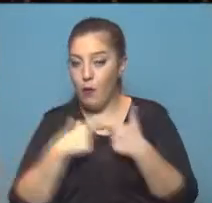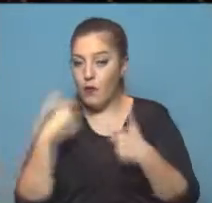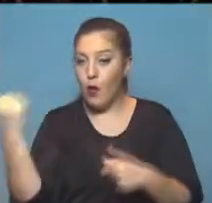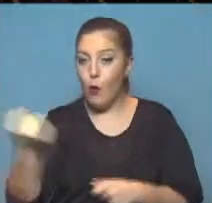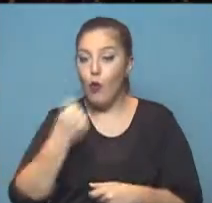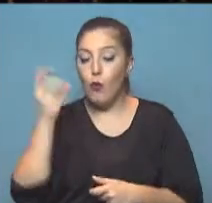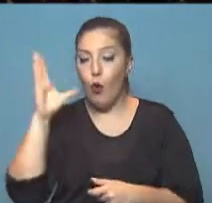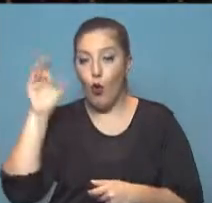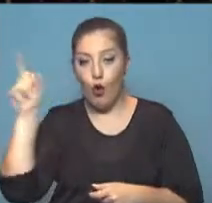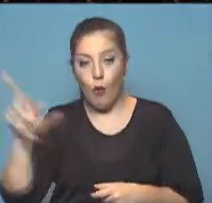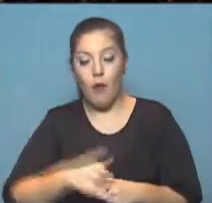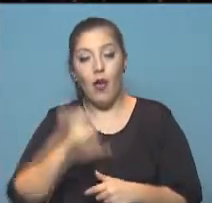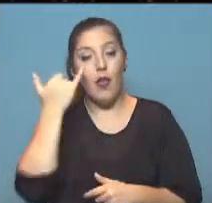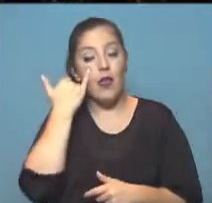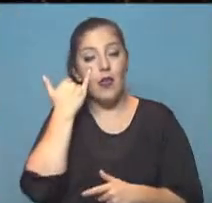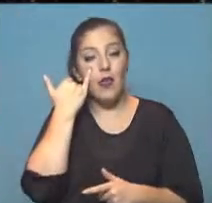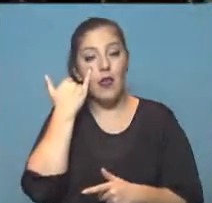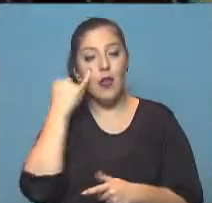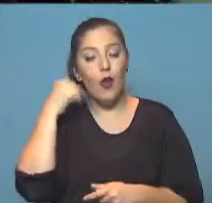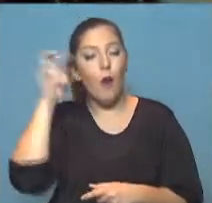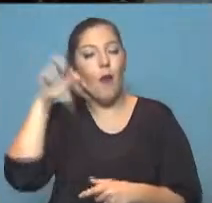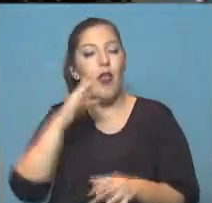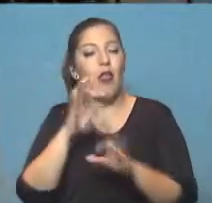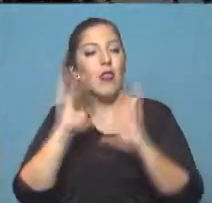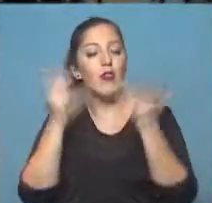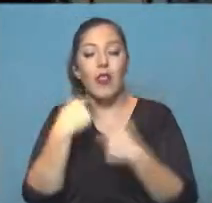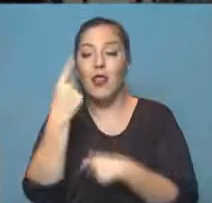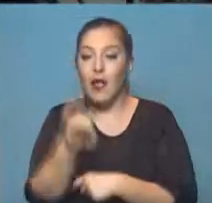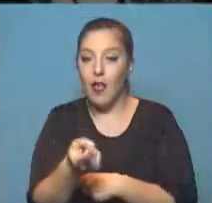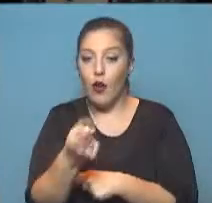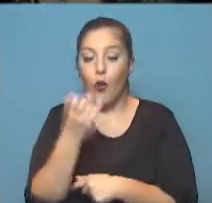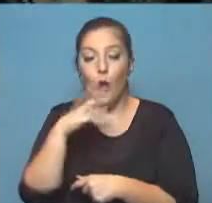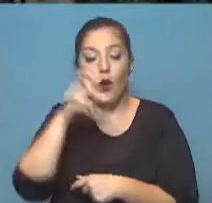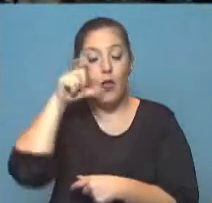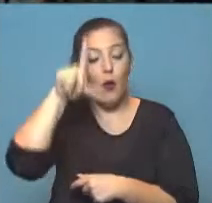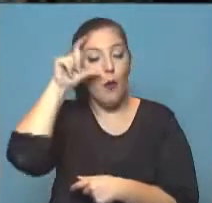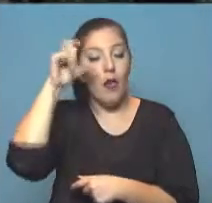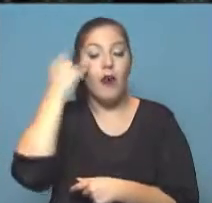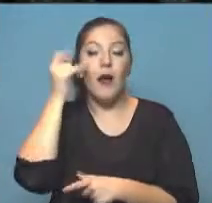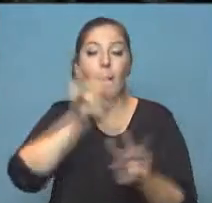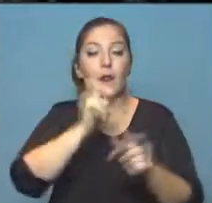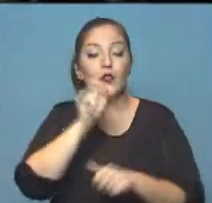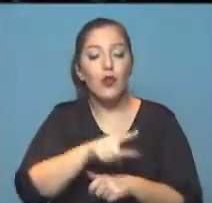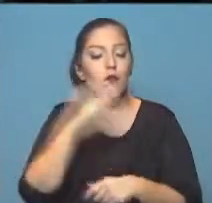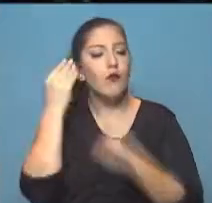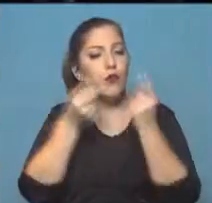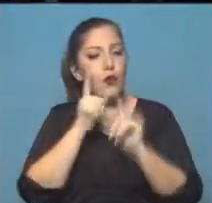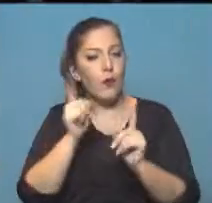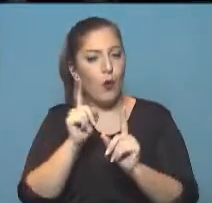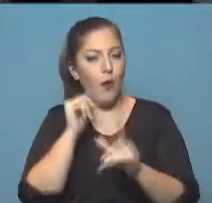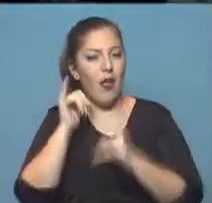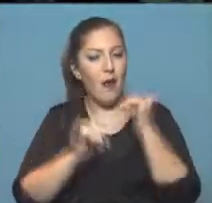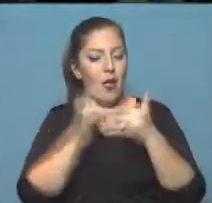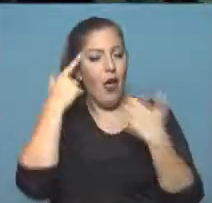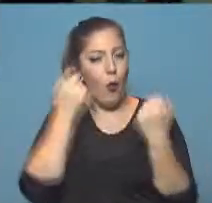importantes de Colombia, y con estrategas internacionales que le dijeron a Uribe y a su gente: no se preocupen de explicar